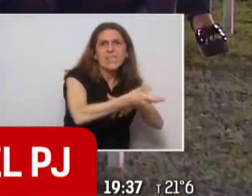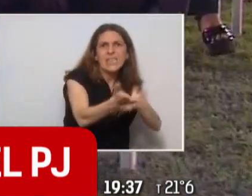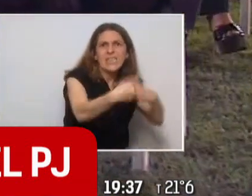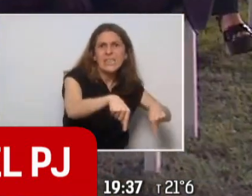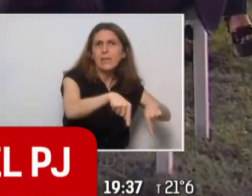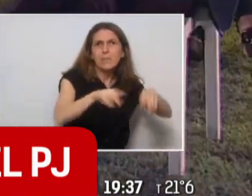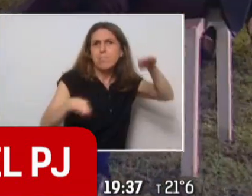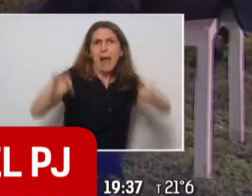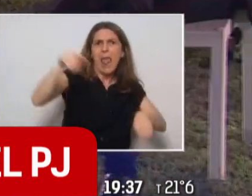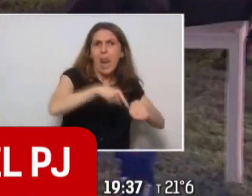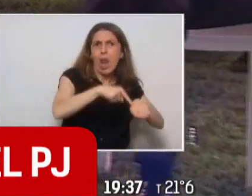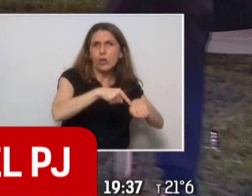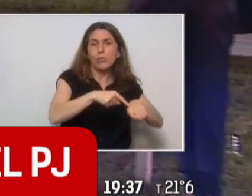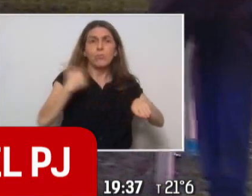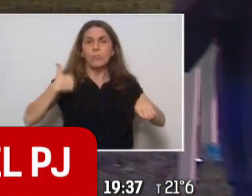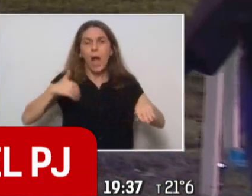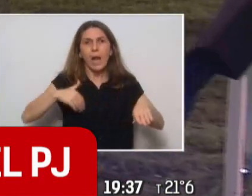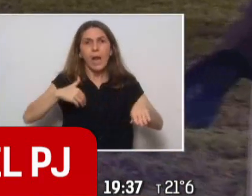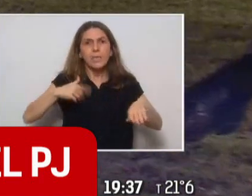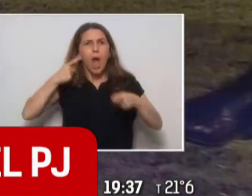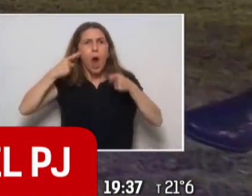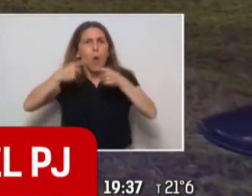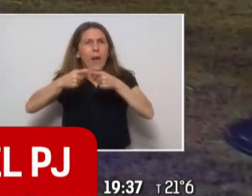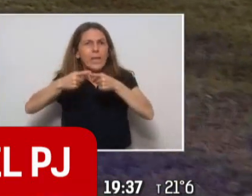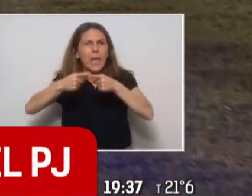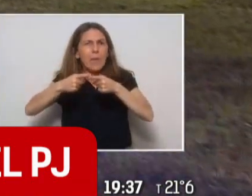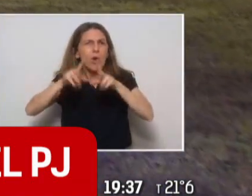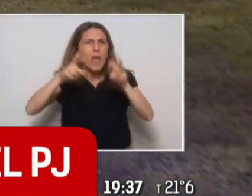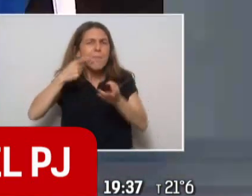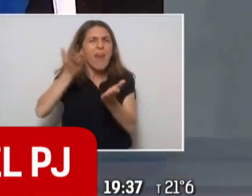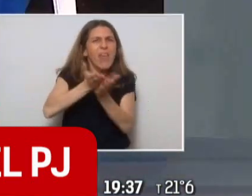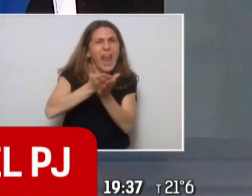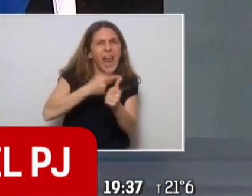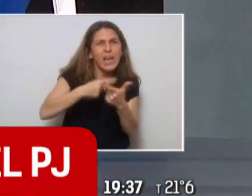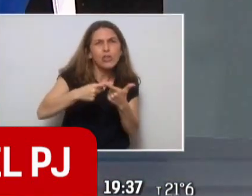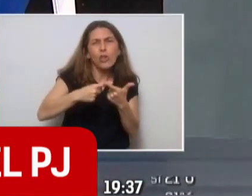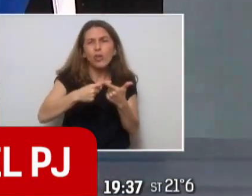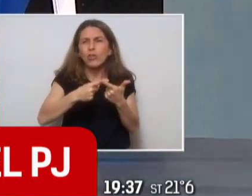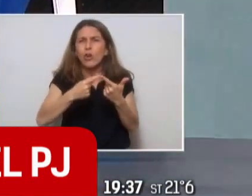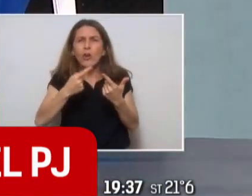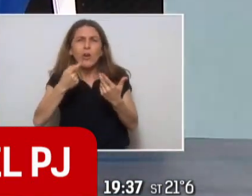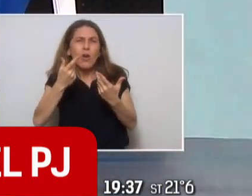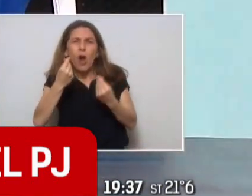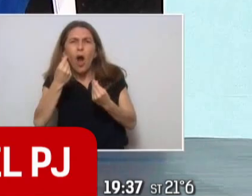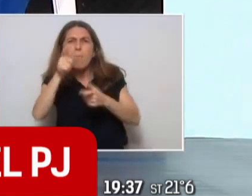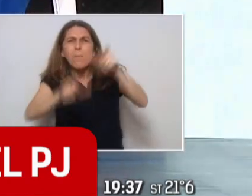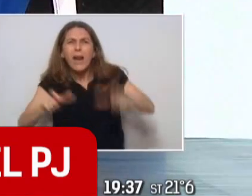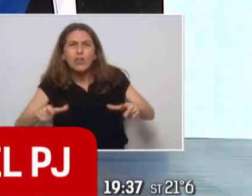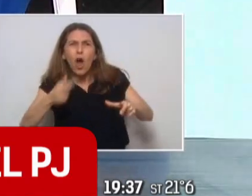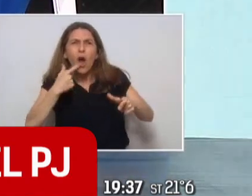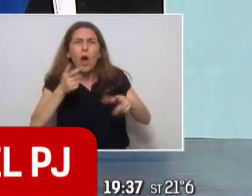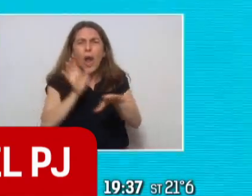Argentina no solamente se postergó en la pérdida de derechos, en la vida perdida, en el